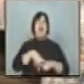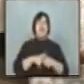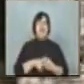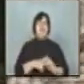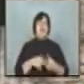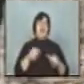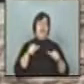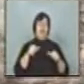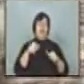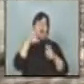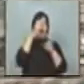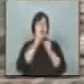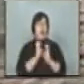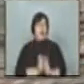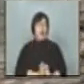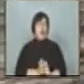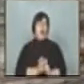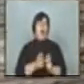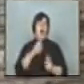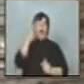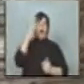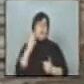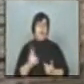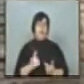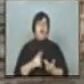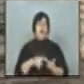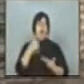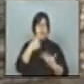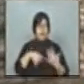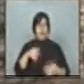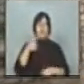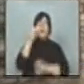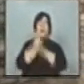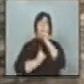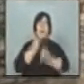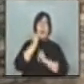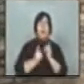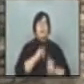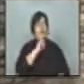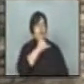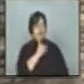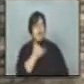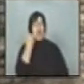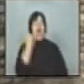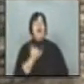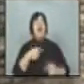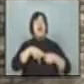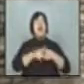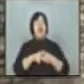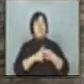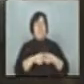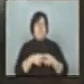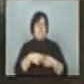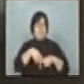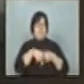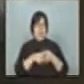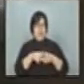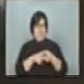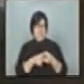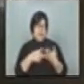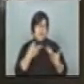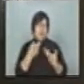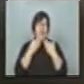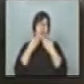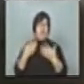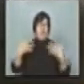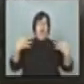vitro. Cuéntale un poquito a la gente. Bueno, tenemos sí talleres que funcionan. Lo primero que se ve cuando se entra a la fundación por la